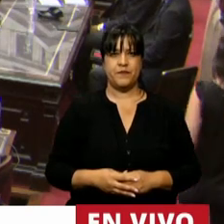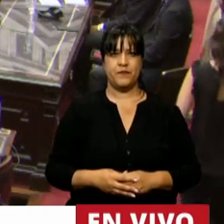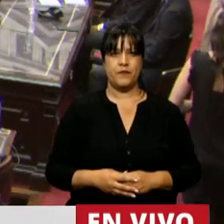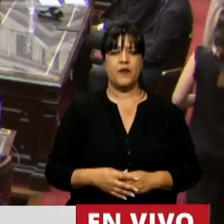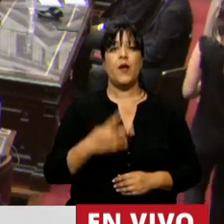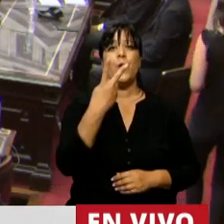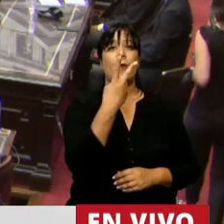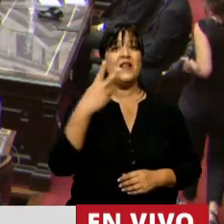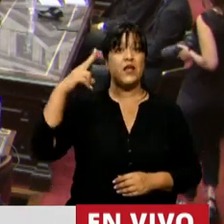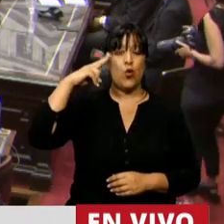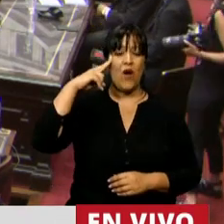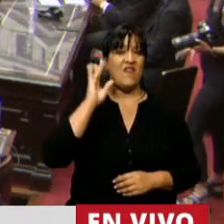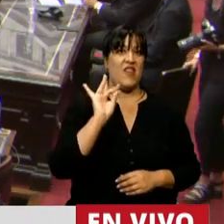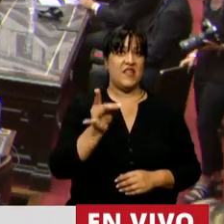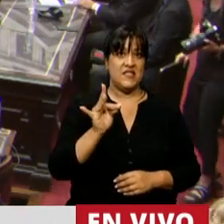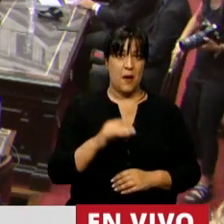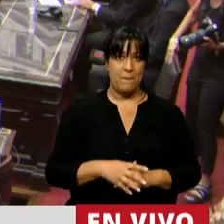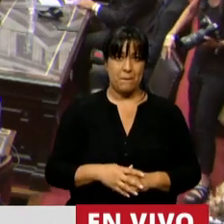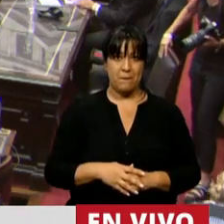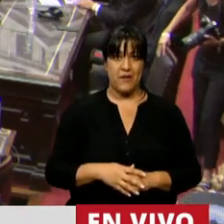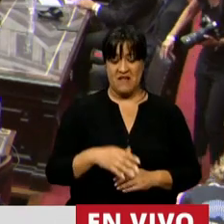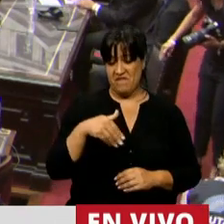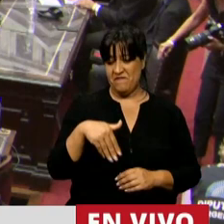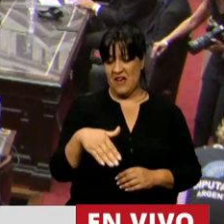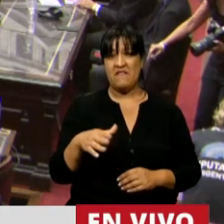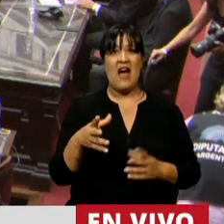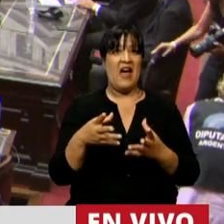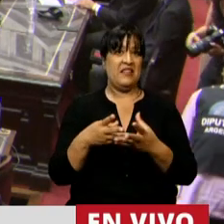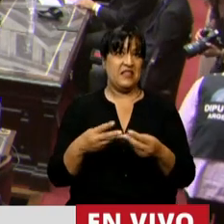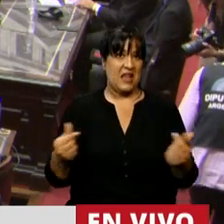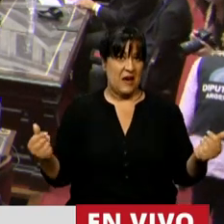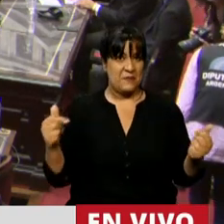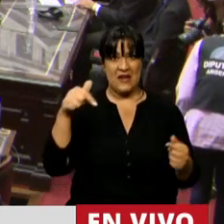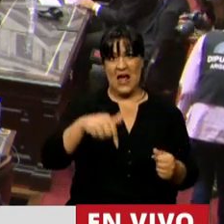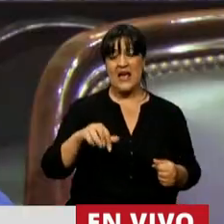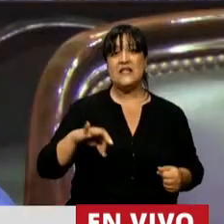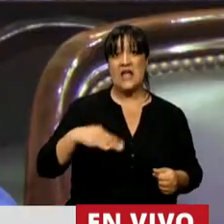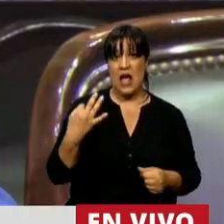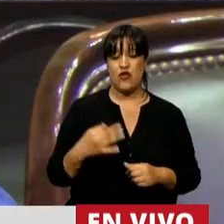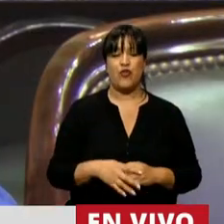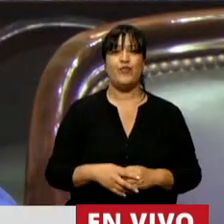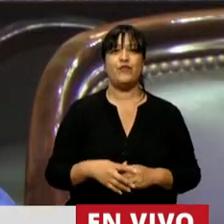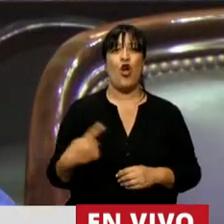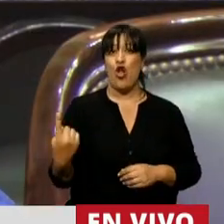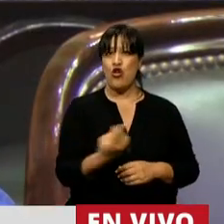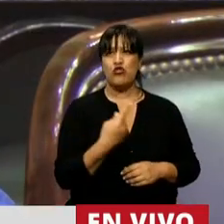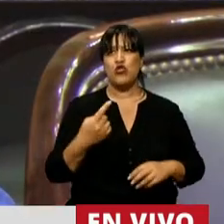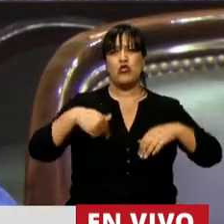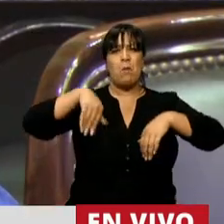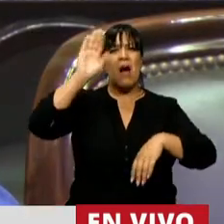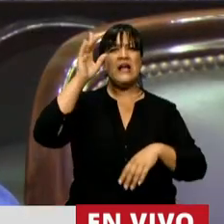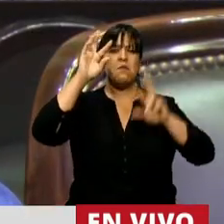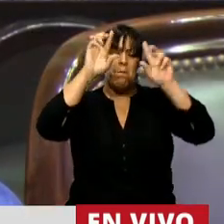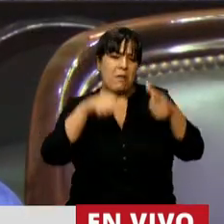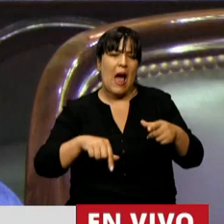29 de diciembre, los últimos días de este año, y nosotros como agenda política